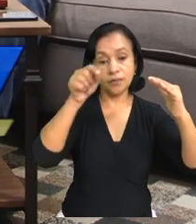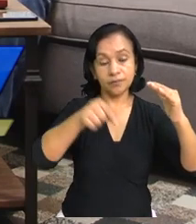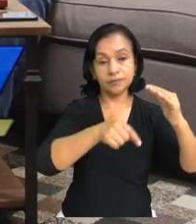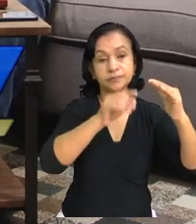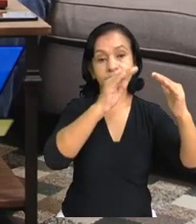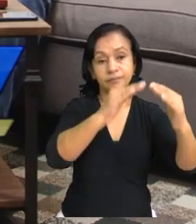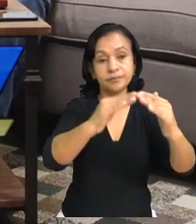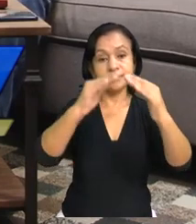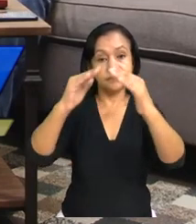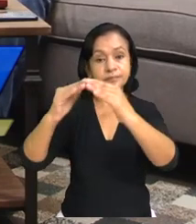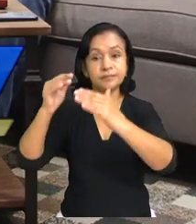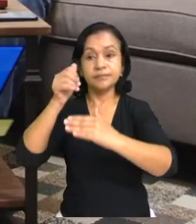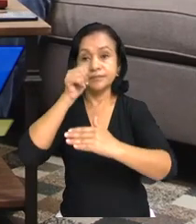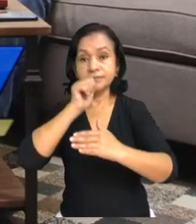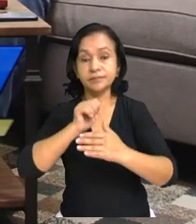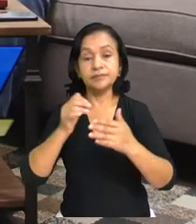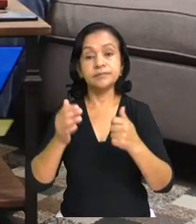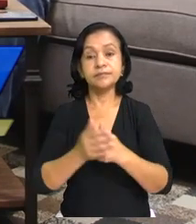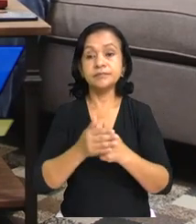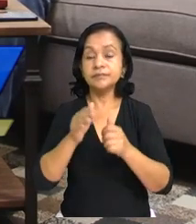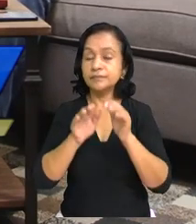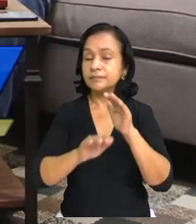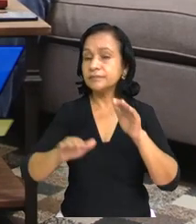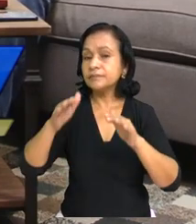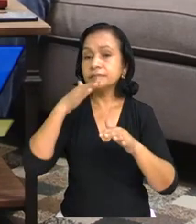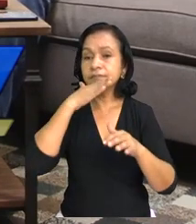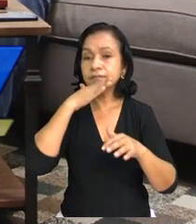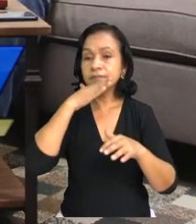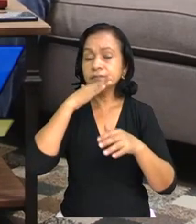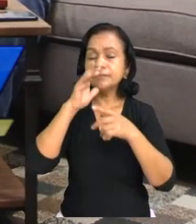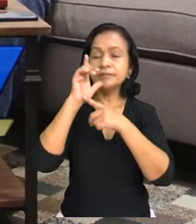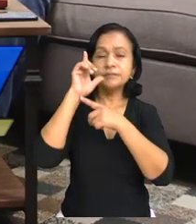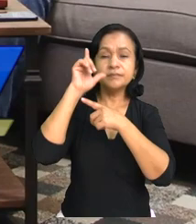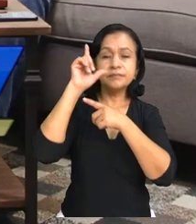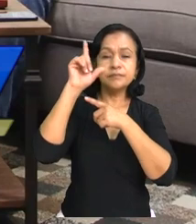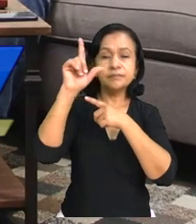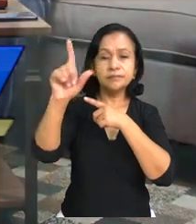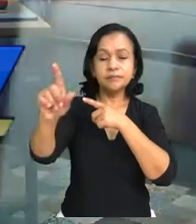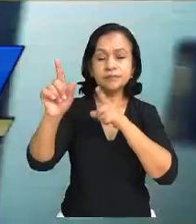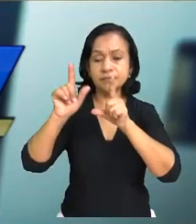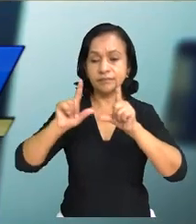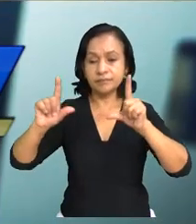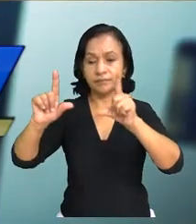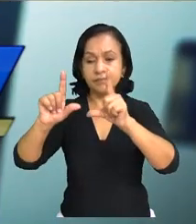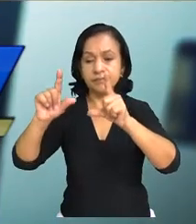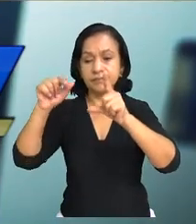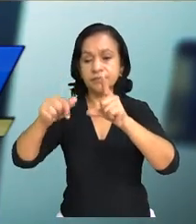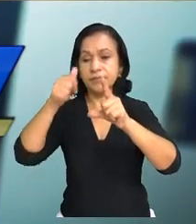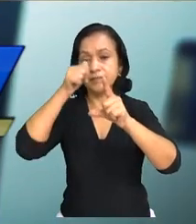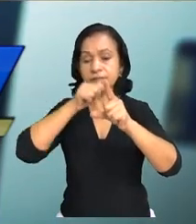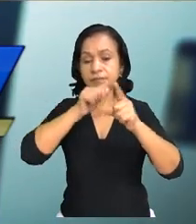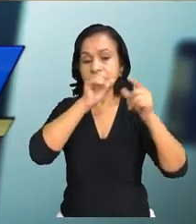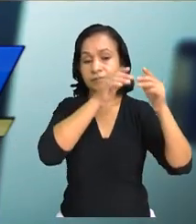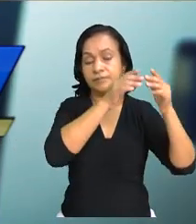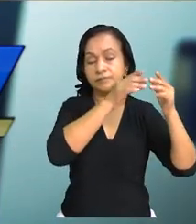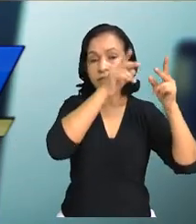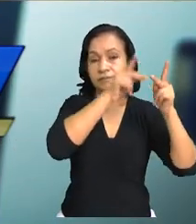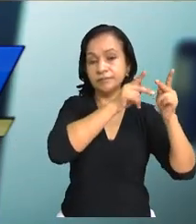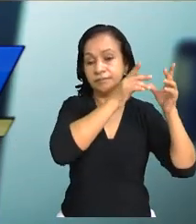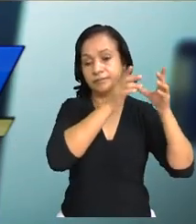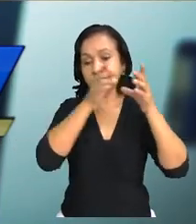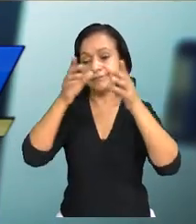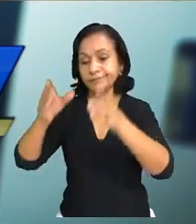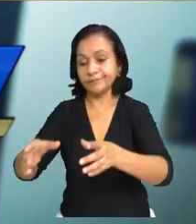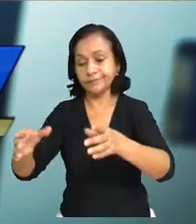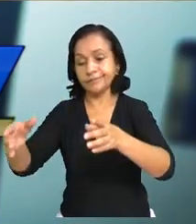domiciliaria. En los casos más complicados de la profundidad de la montaña ponemos puestos de agua, para que puedan bajar comunidades donde no tienes. Por lo